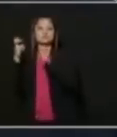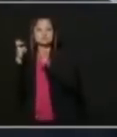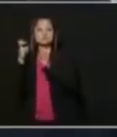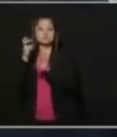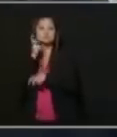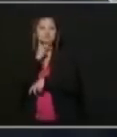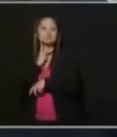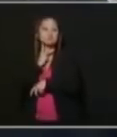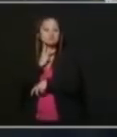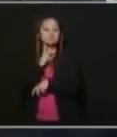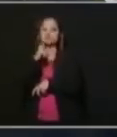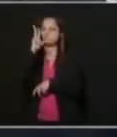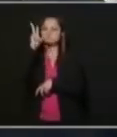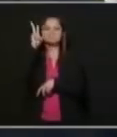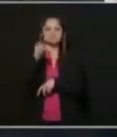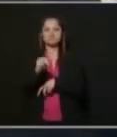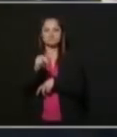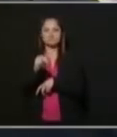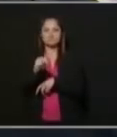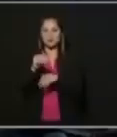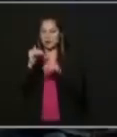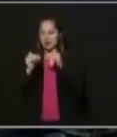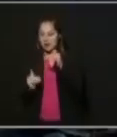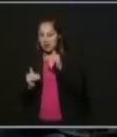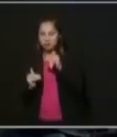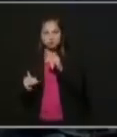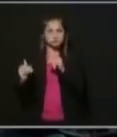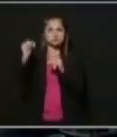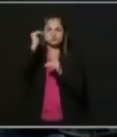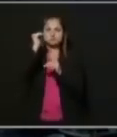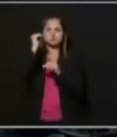ni abajo ni arriba.